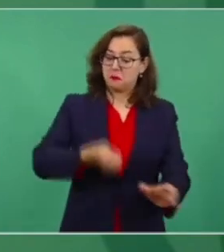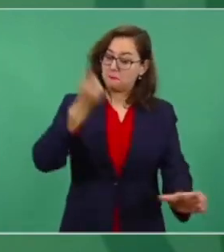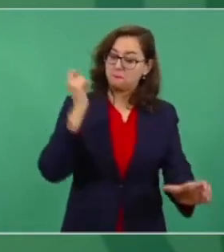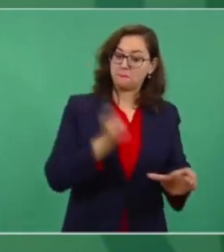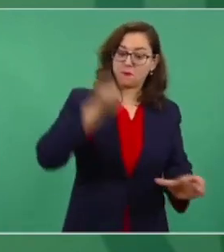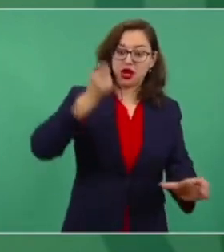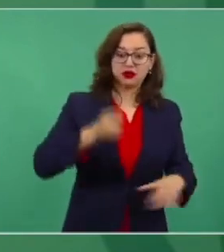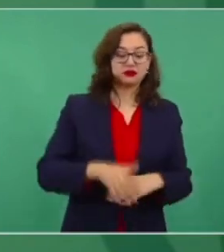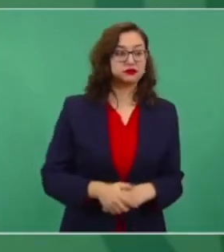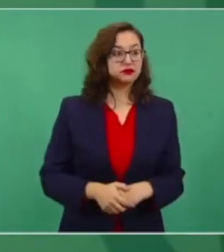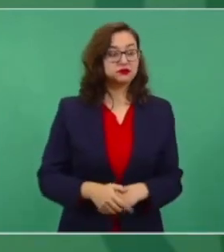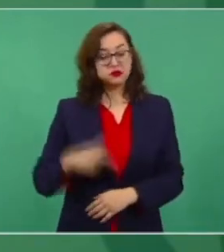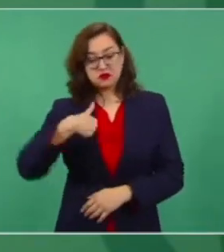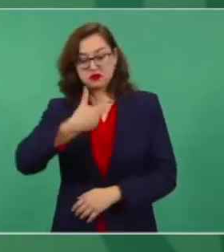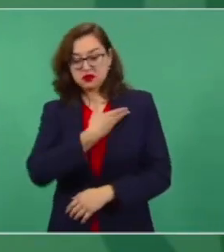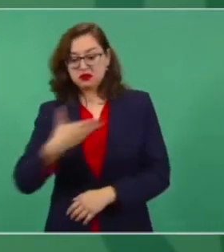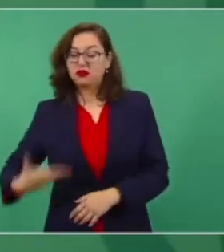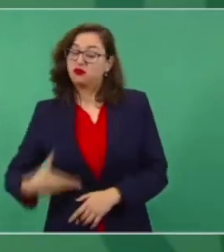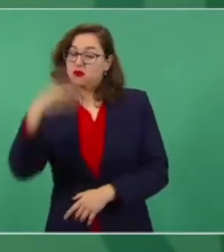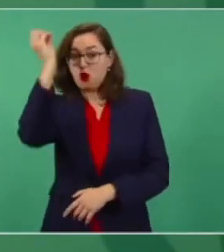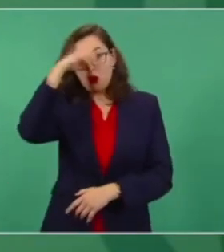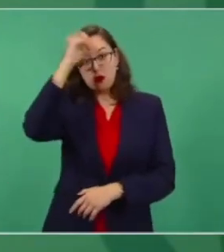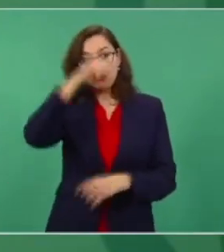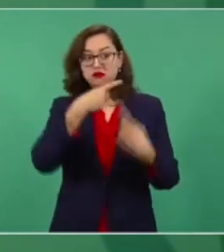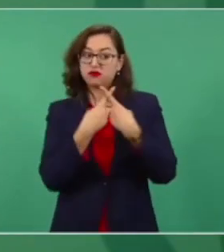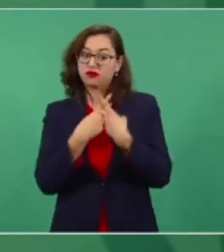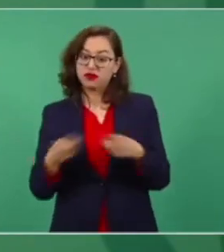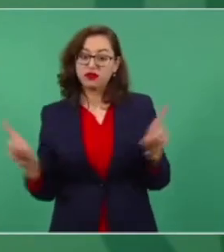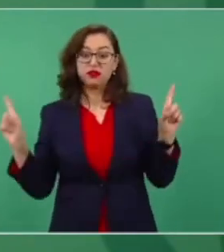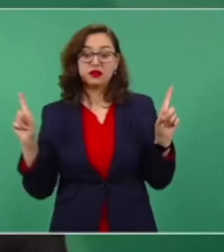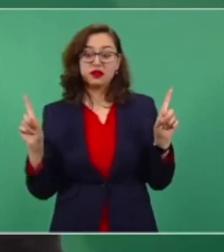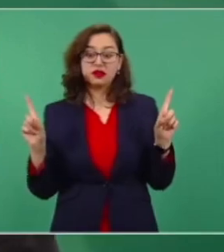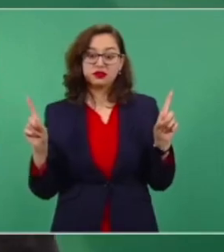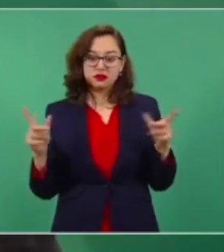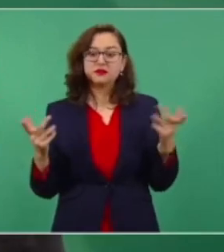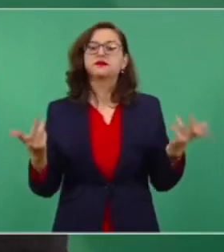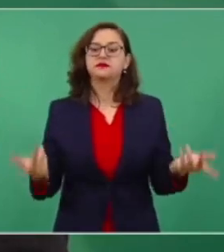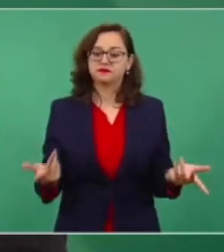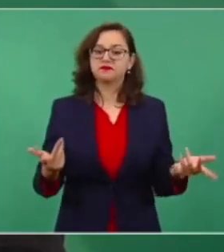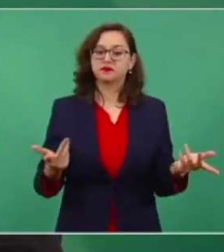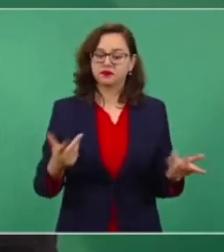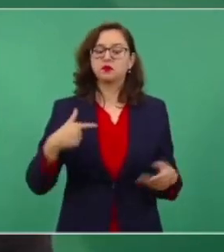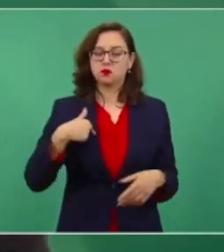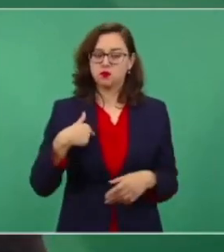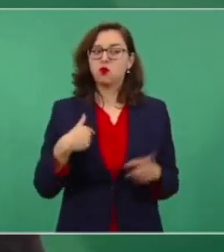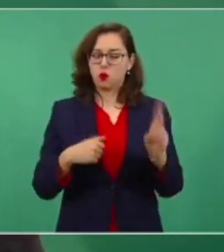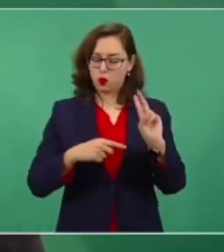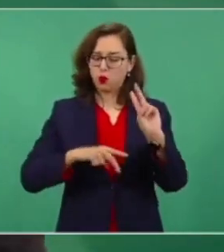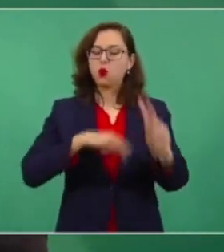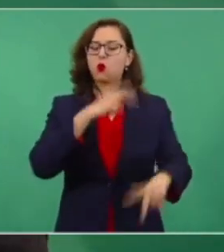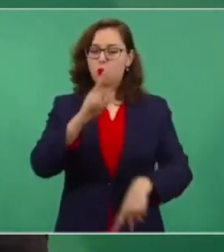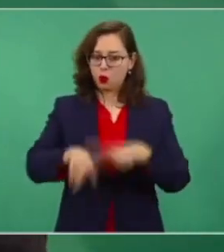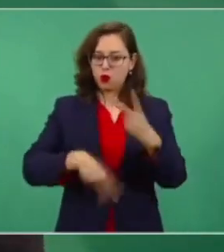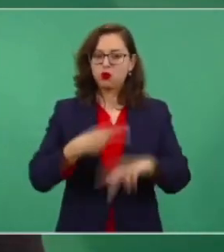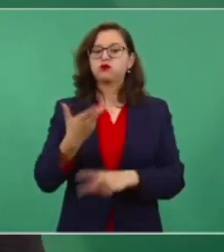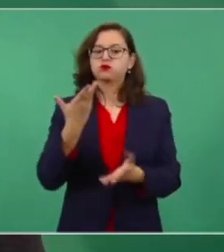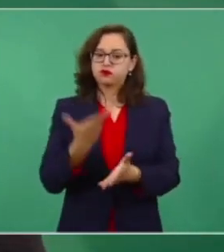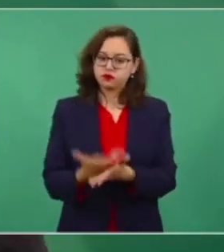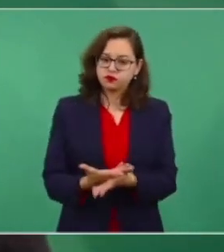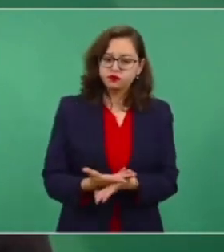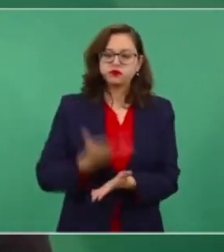Nosotros opinamos distinto. Tan es así que vamos a